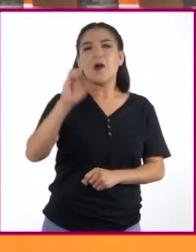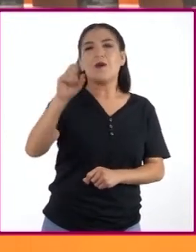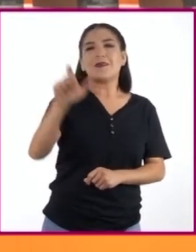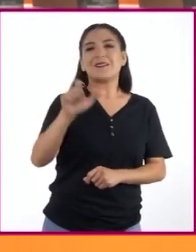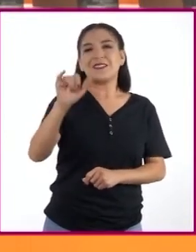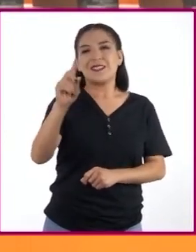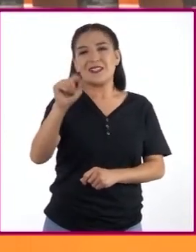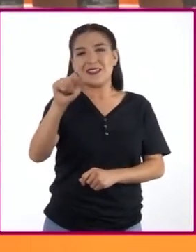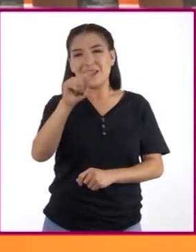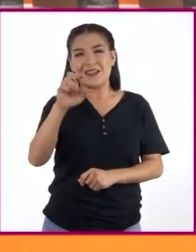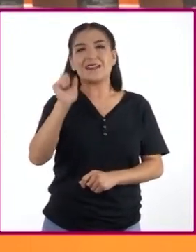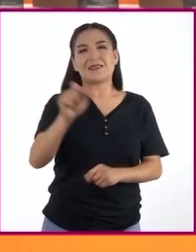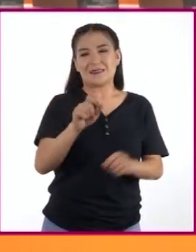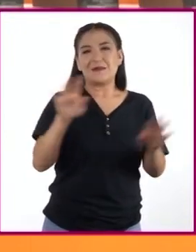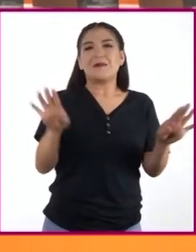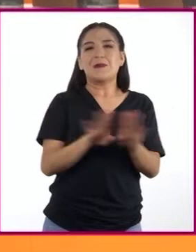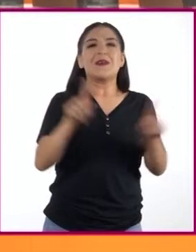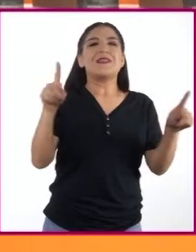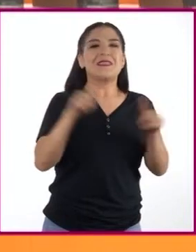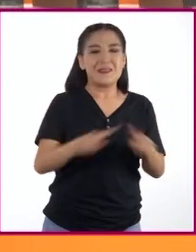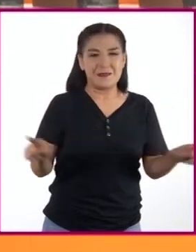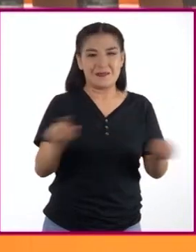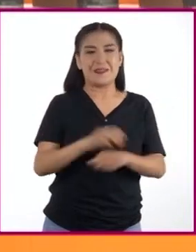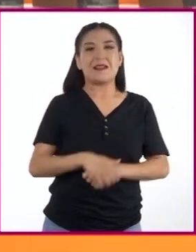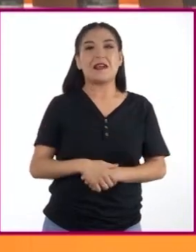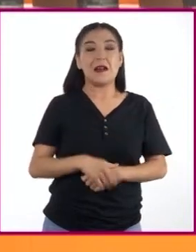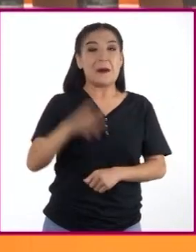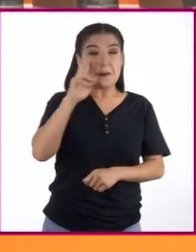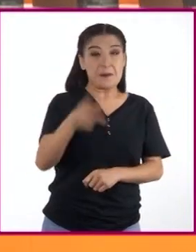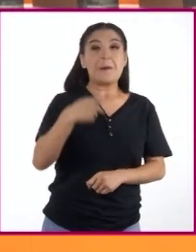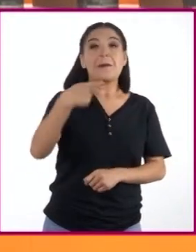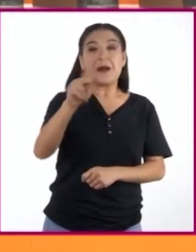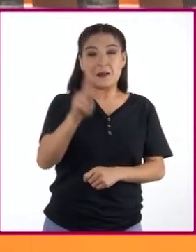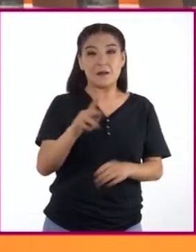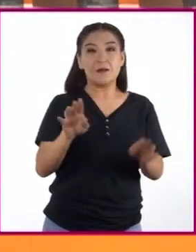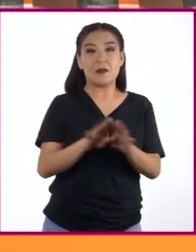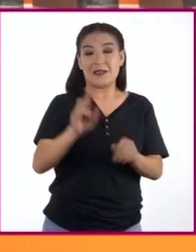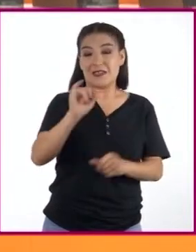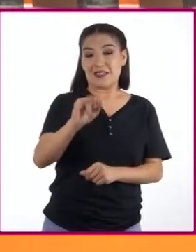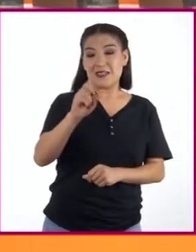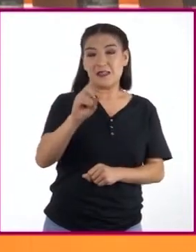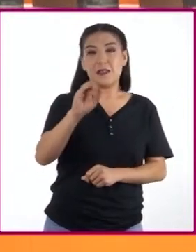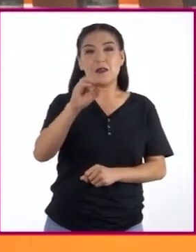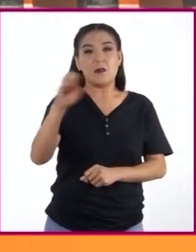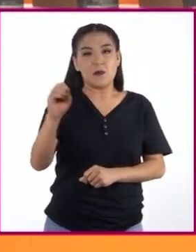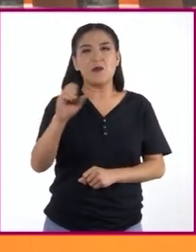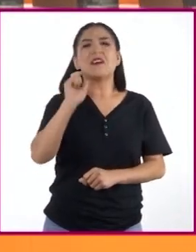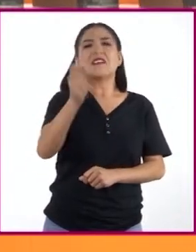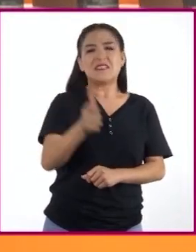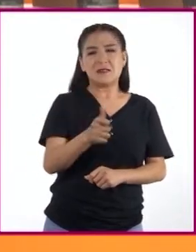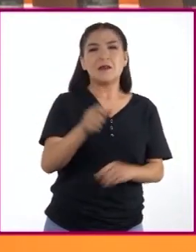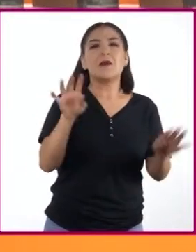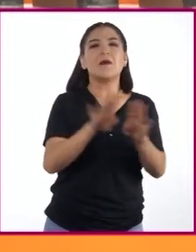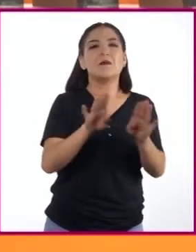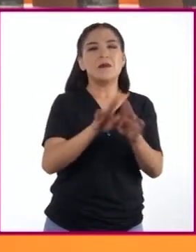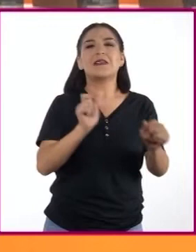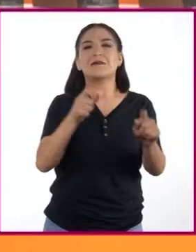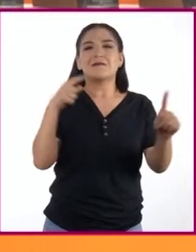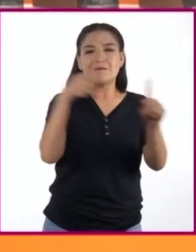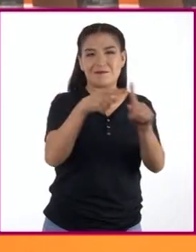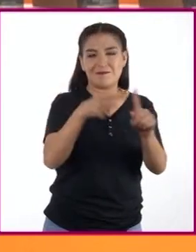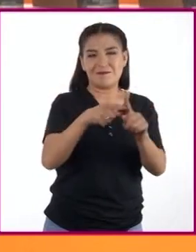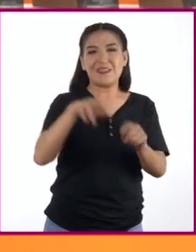diferenciarlos de las Indias orientales. Sin embargo, el vocablo indio se mantuvo para referirse a